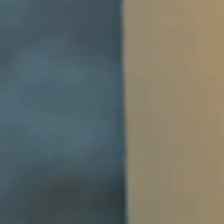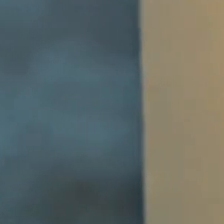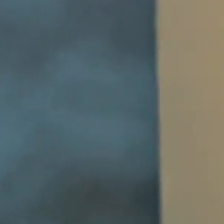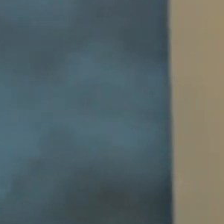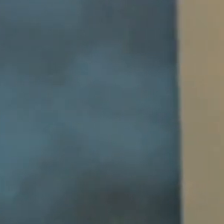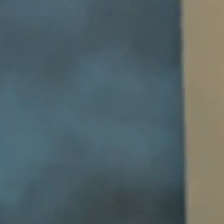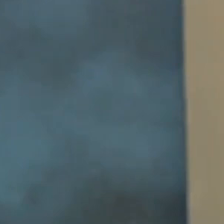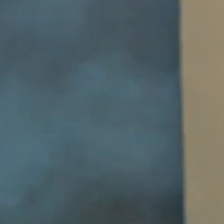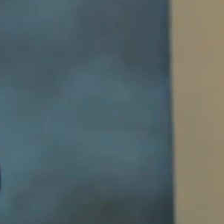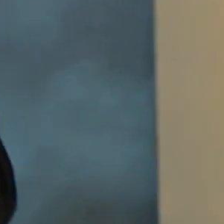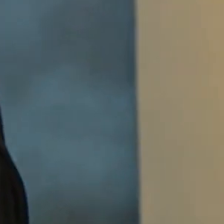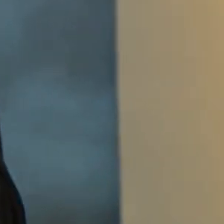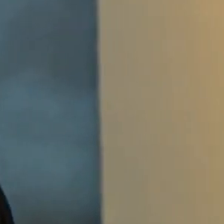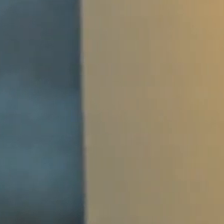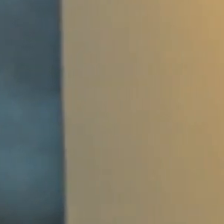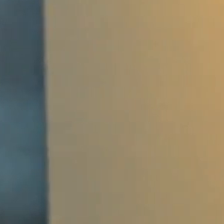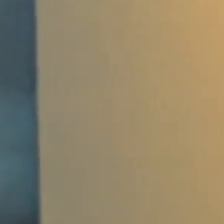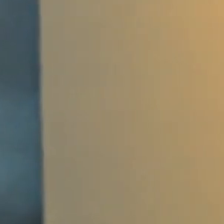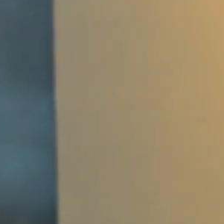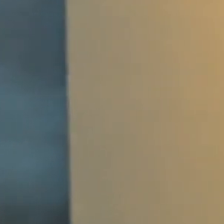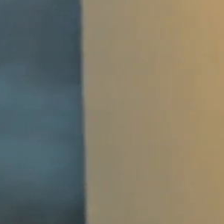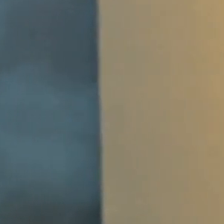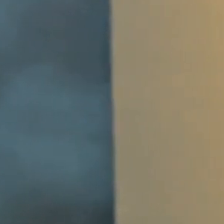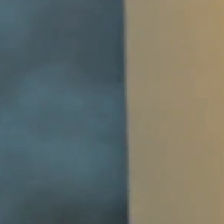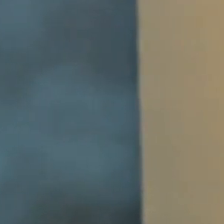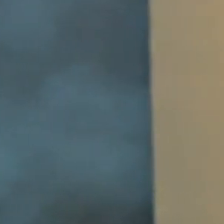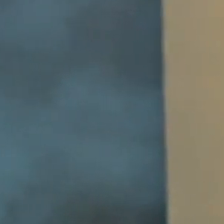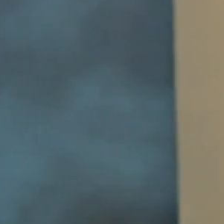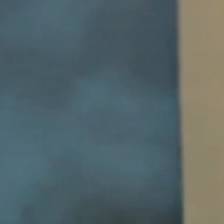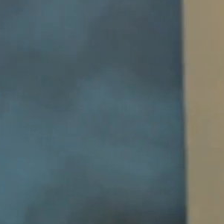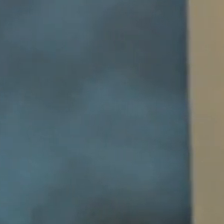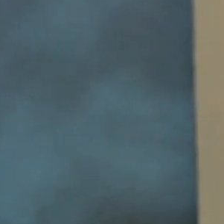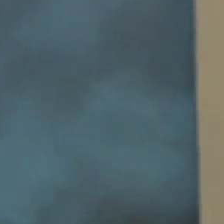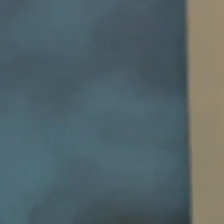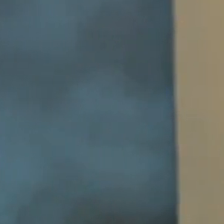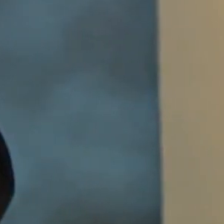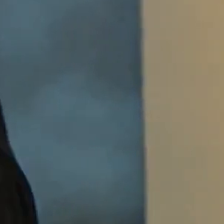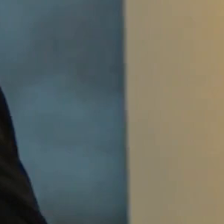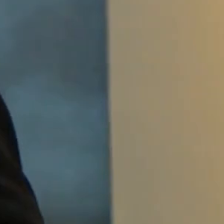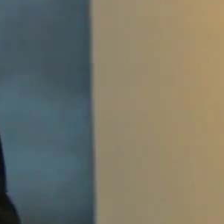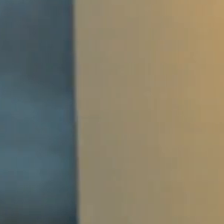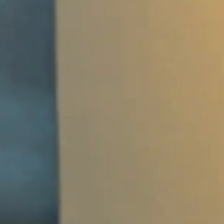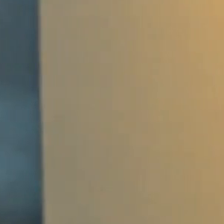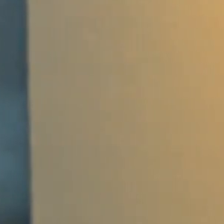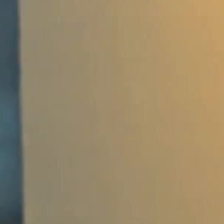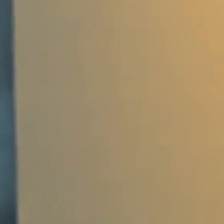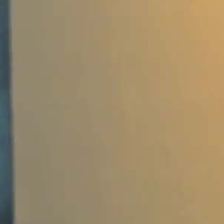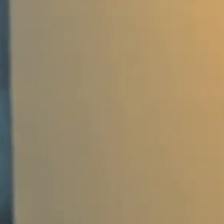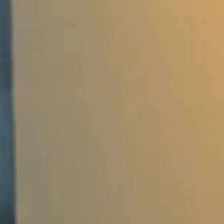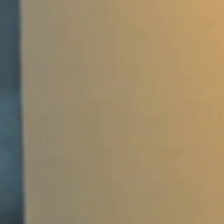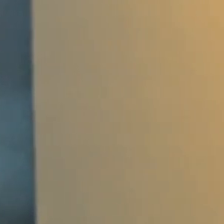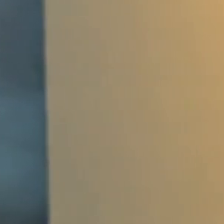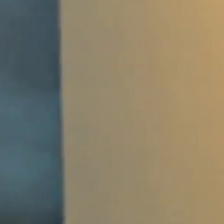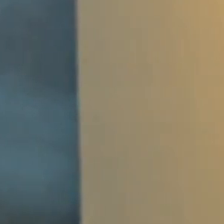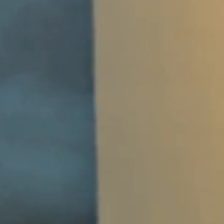No tengo devolución, soy cimarrón, soy cimarrón. Yo